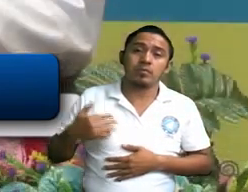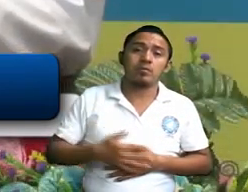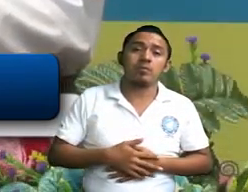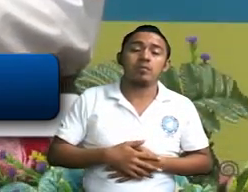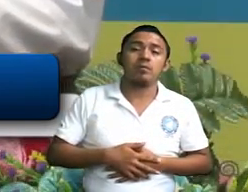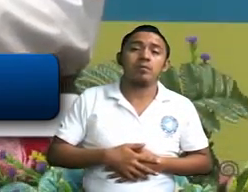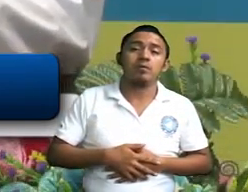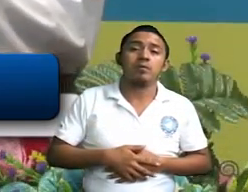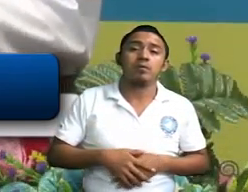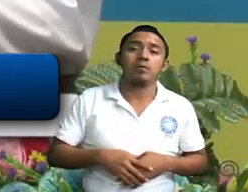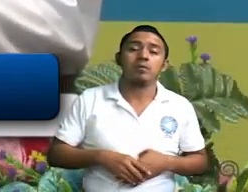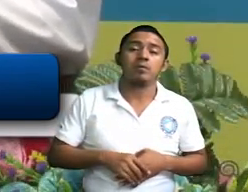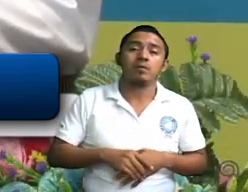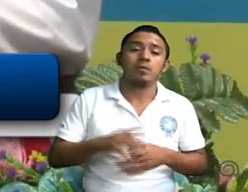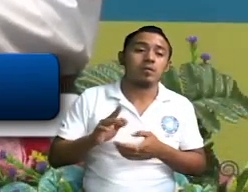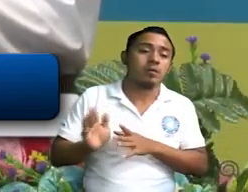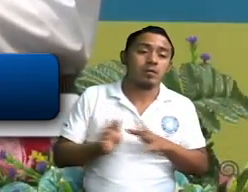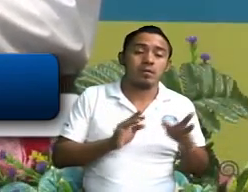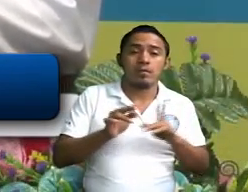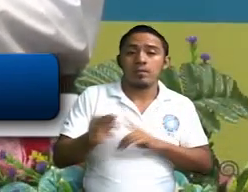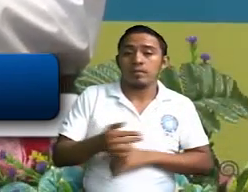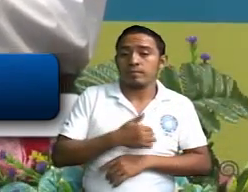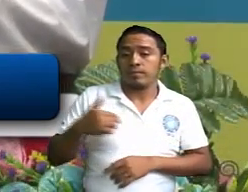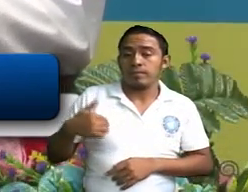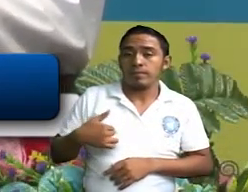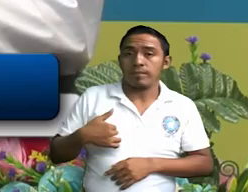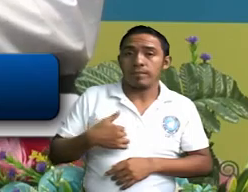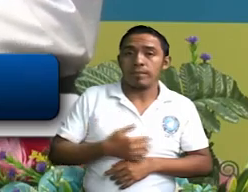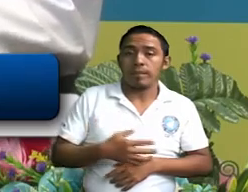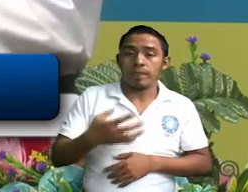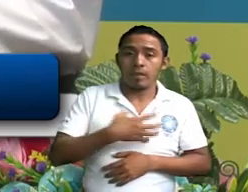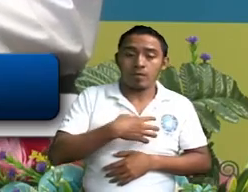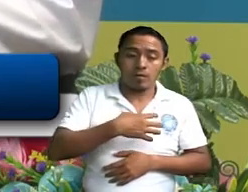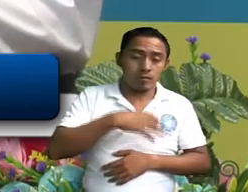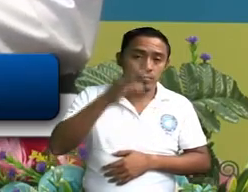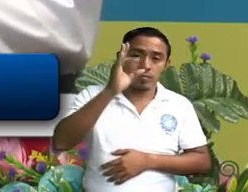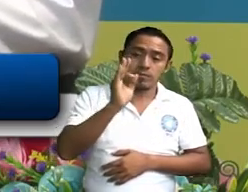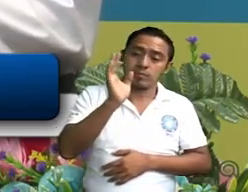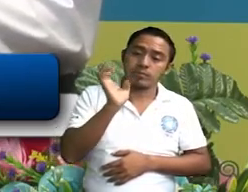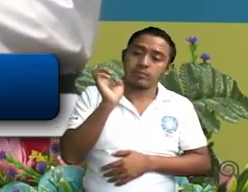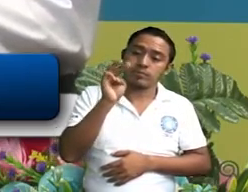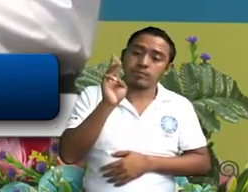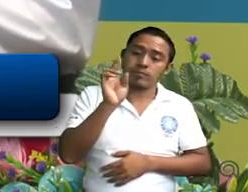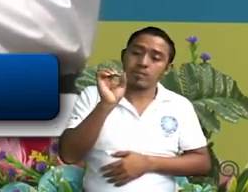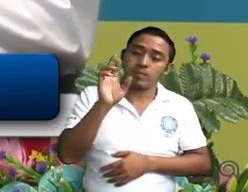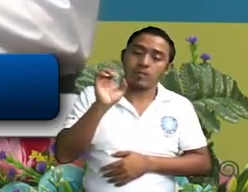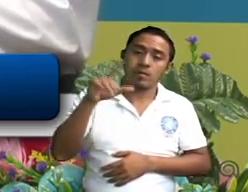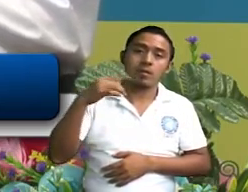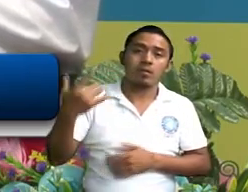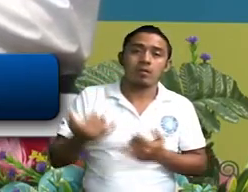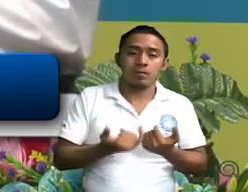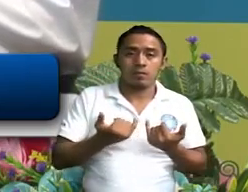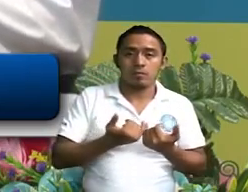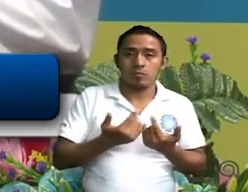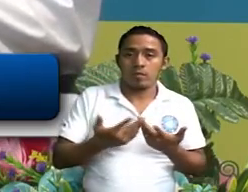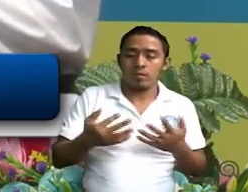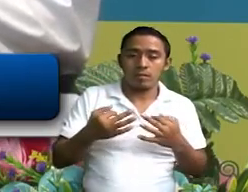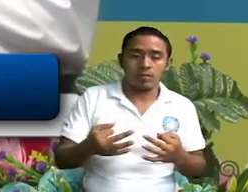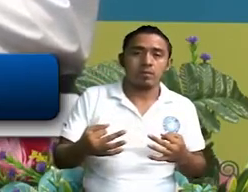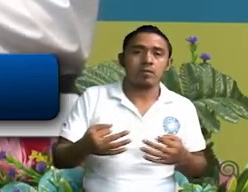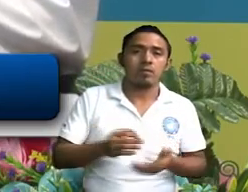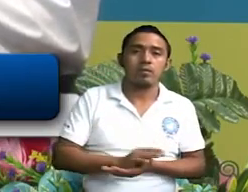cambios de la articulación de la cadera, tanto del componente femoral y darle un soporte también a la parte de lo que es la pelvis y lo que